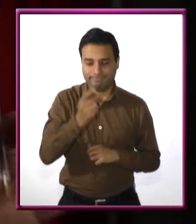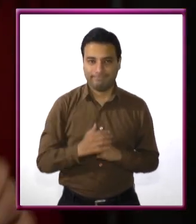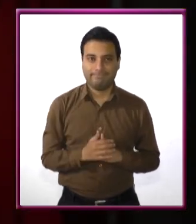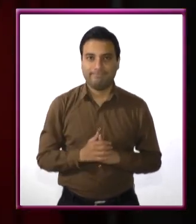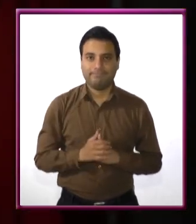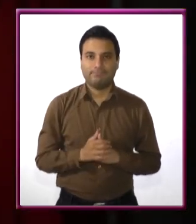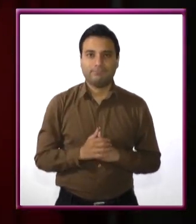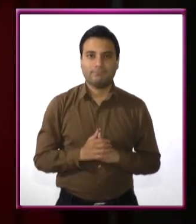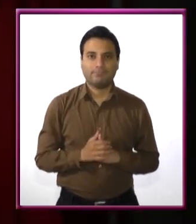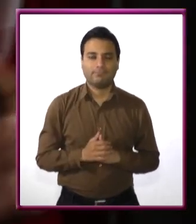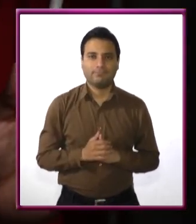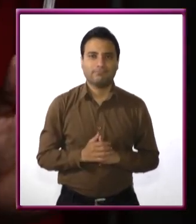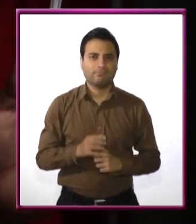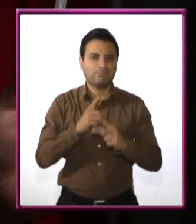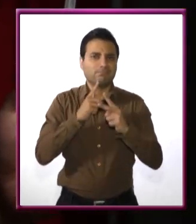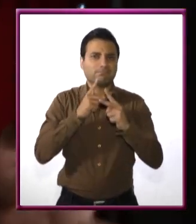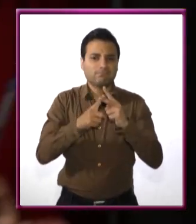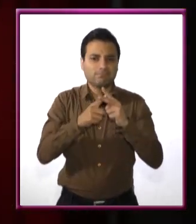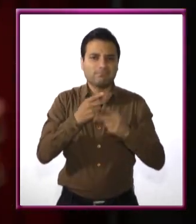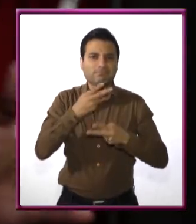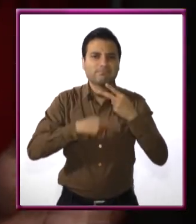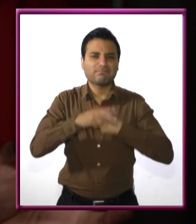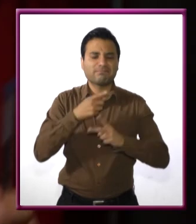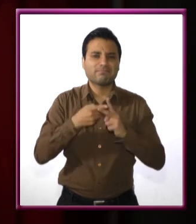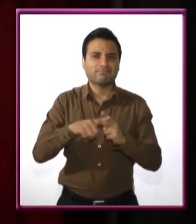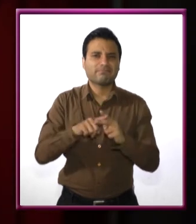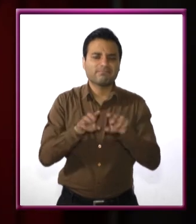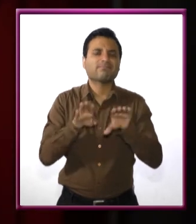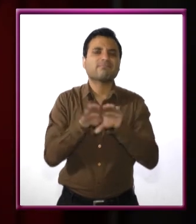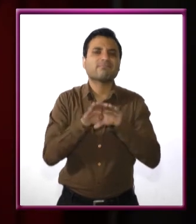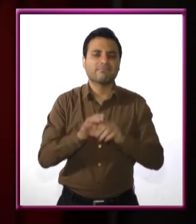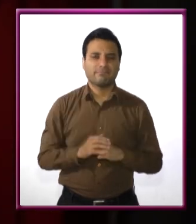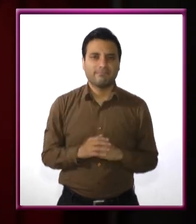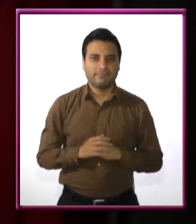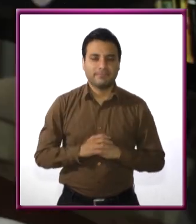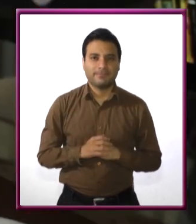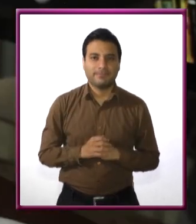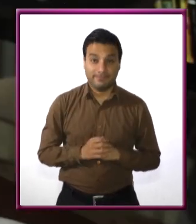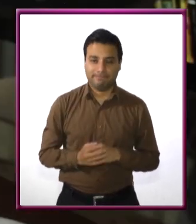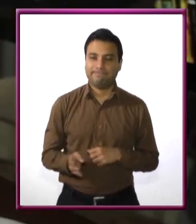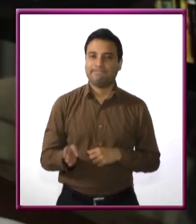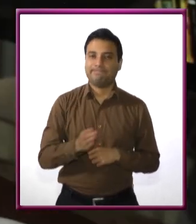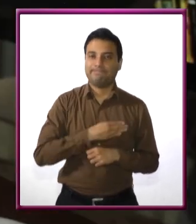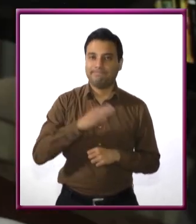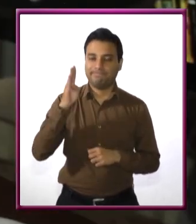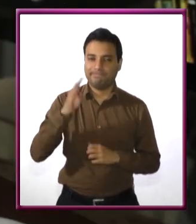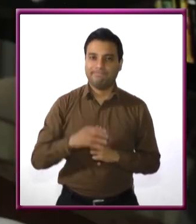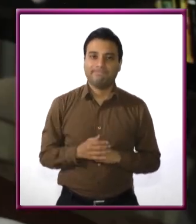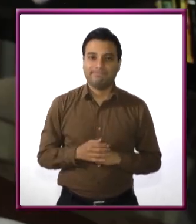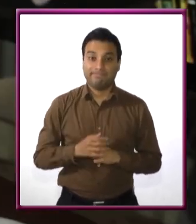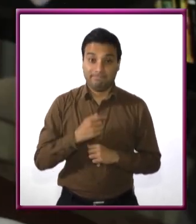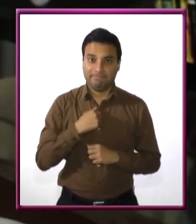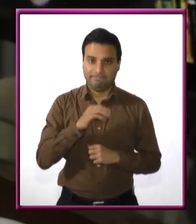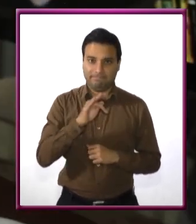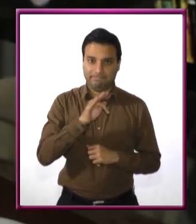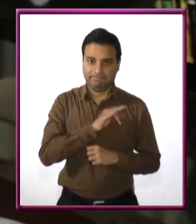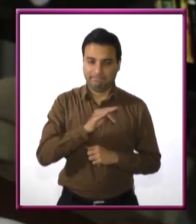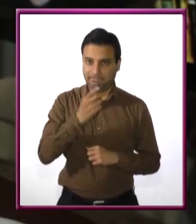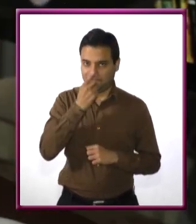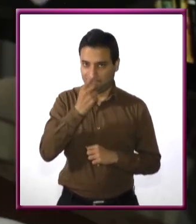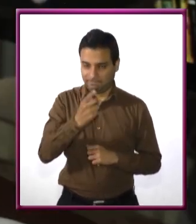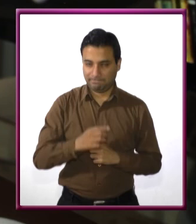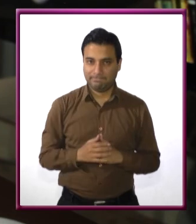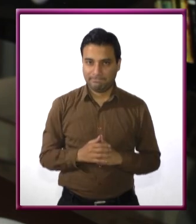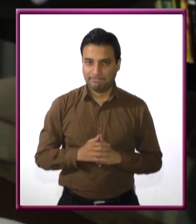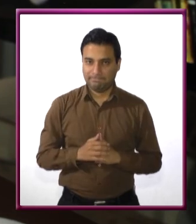sería, ¿de dónde vienen las matemáticas? ¿Cuál es el origen de las matemáticas? Bueno, al respecto puedo decirte